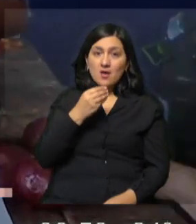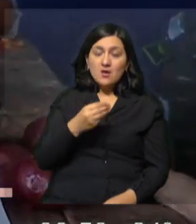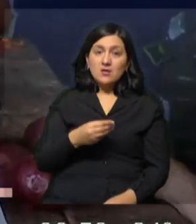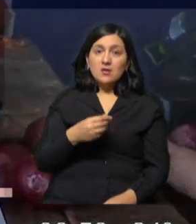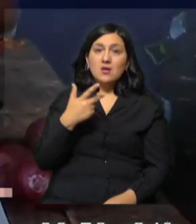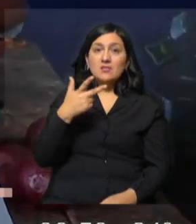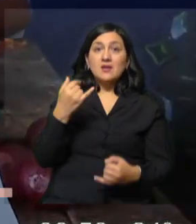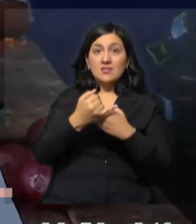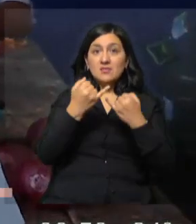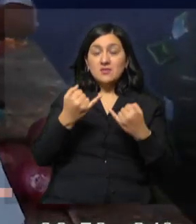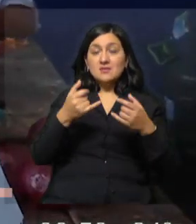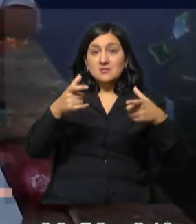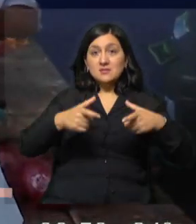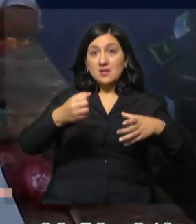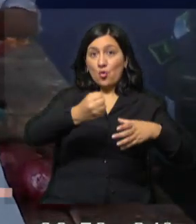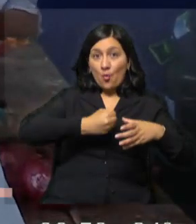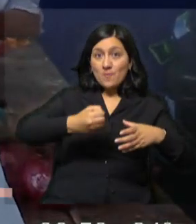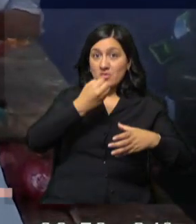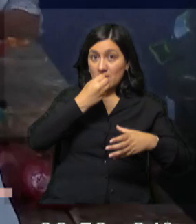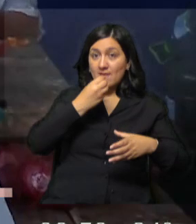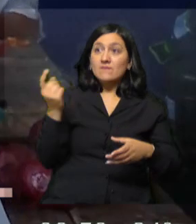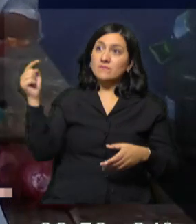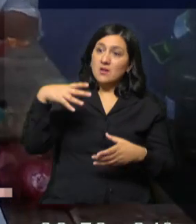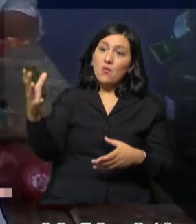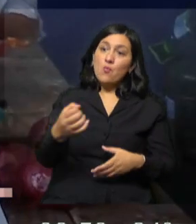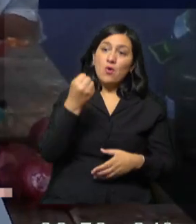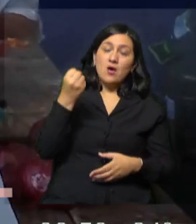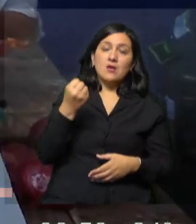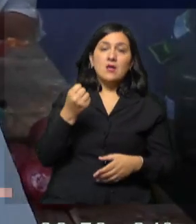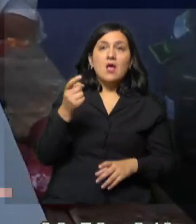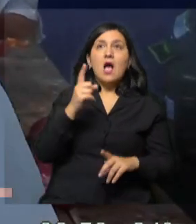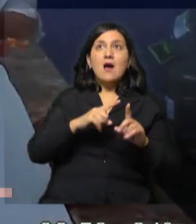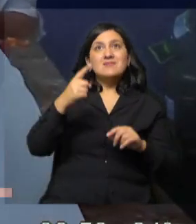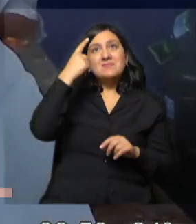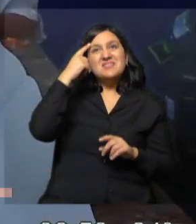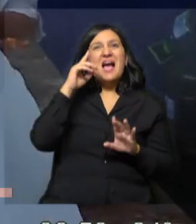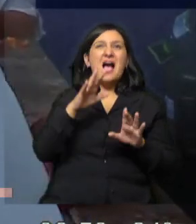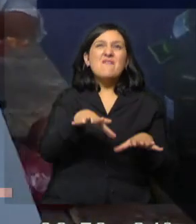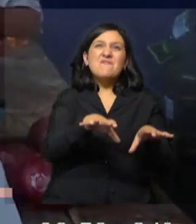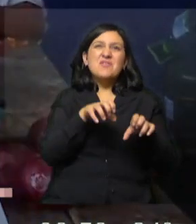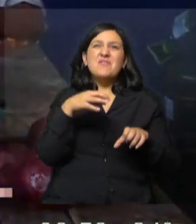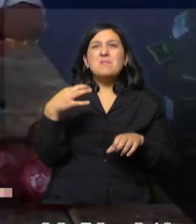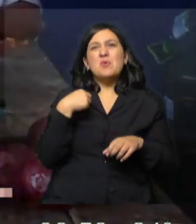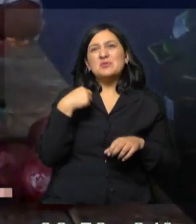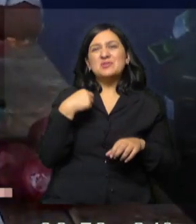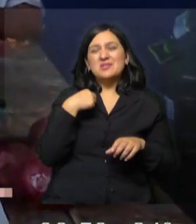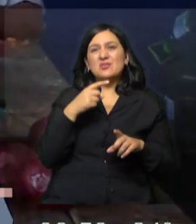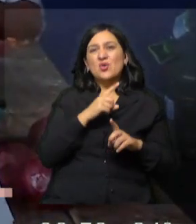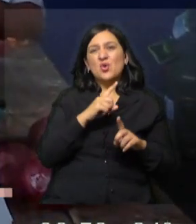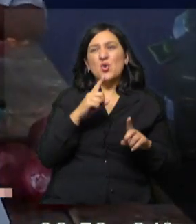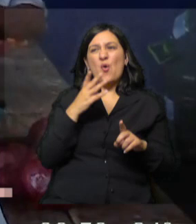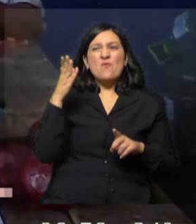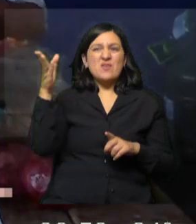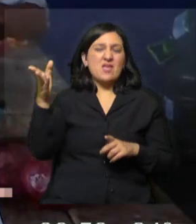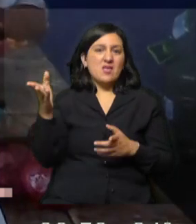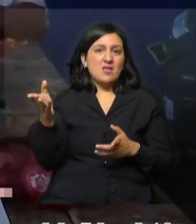tres días de olla viene a levantar el alimento. Bien, uno a veces cree que por barrios no, uno tiene ese pensamiento que dice, bueno, depósitos hacia los